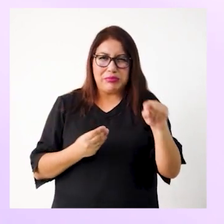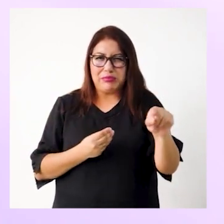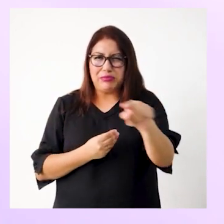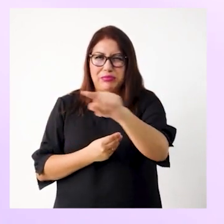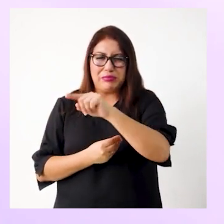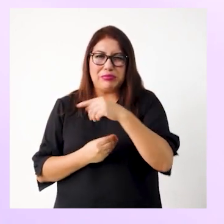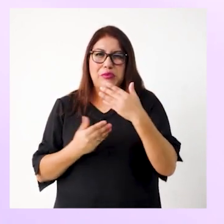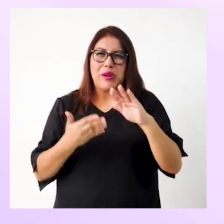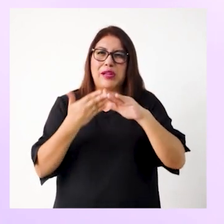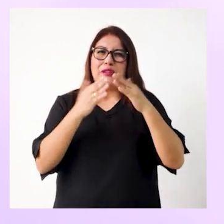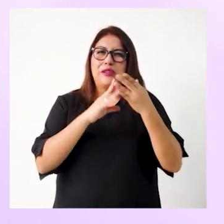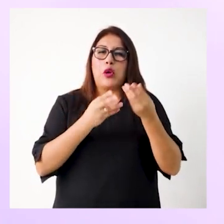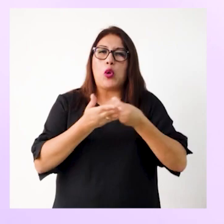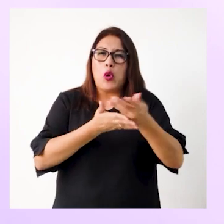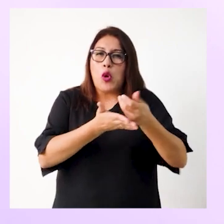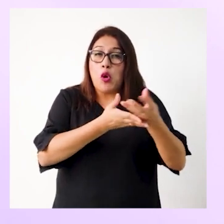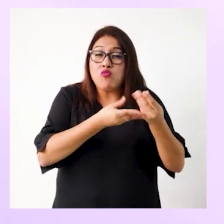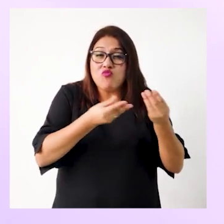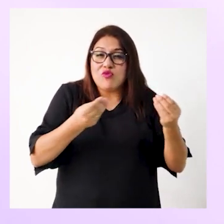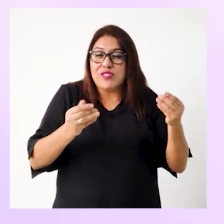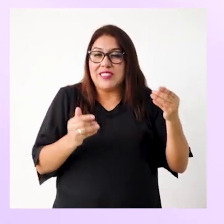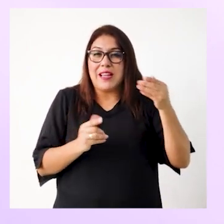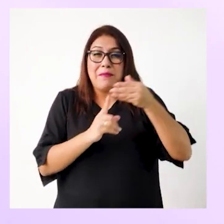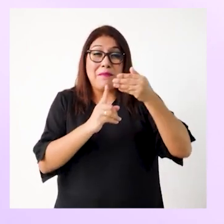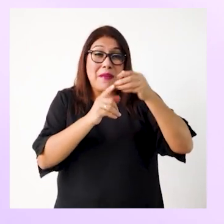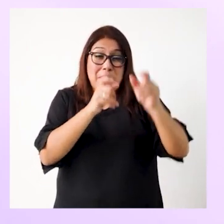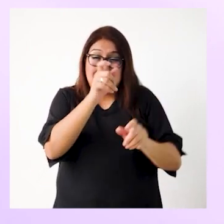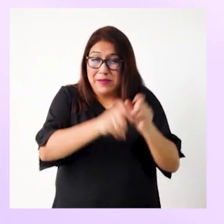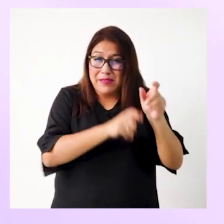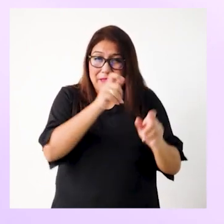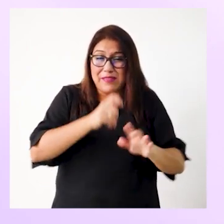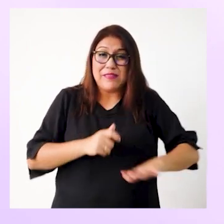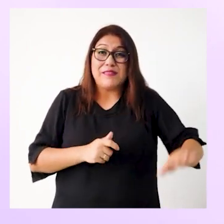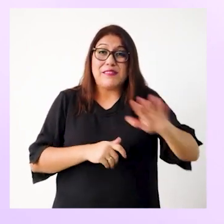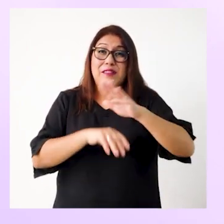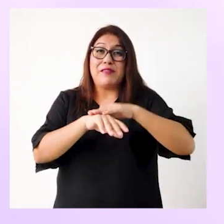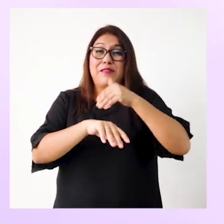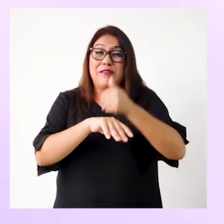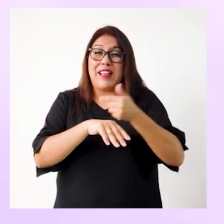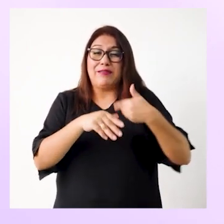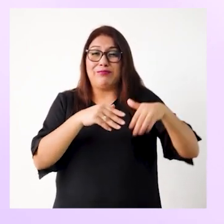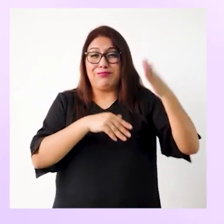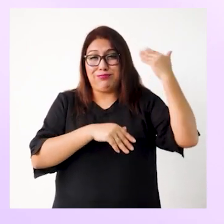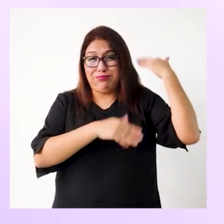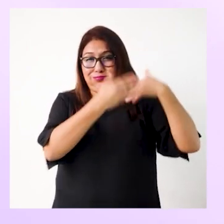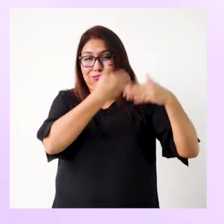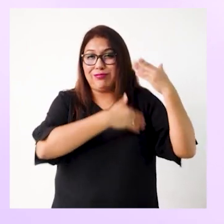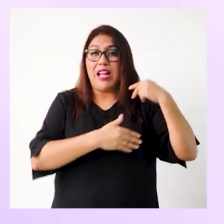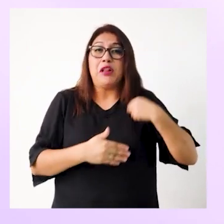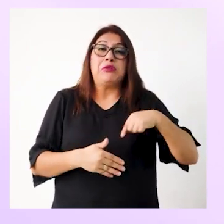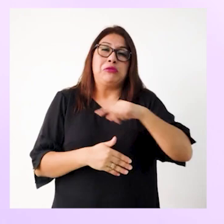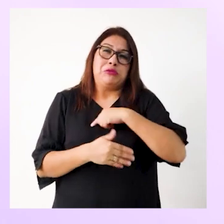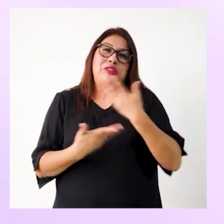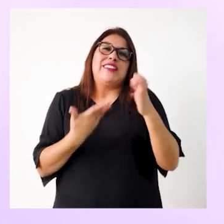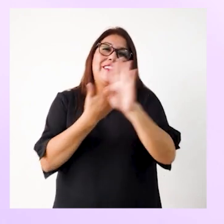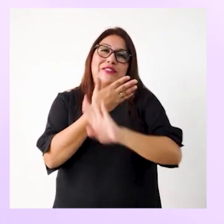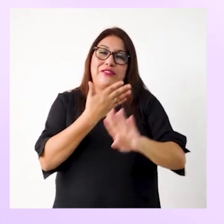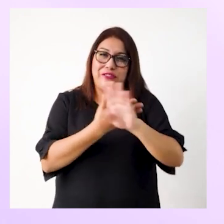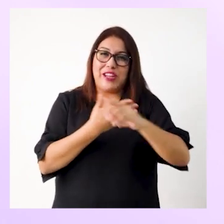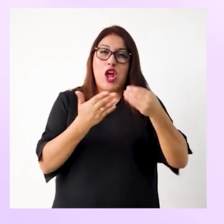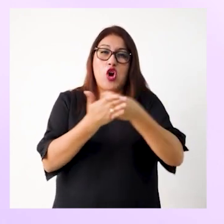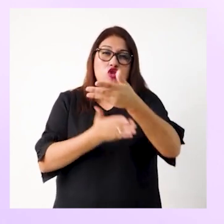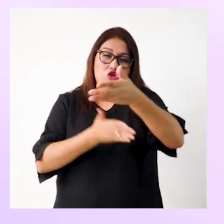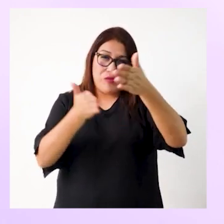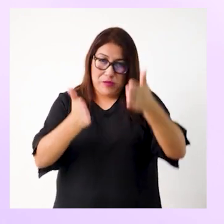privada, Asociación Peruana de Consumidores y Usuarios, que está fundada hace 28 años y que nos dedicamos a la promoción y a la defensa de los derechos del